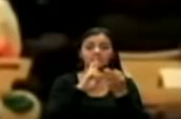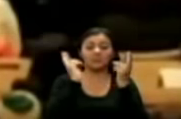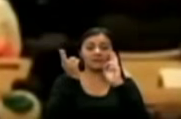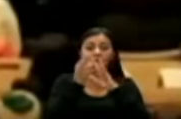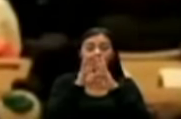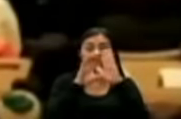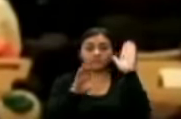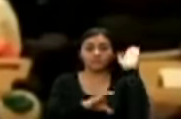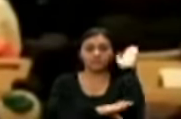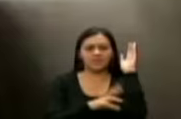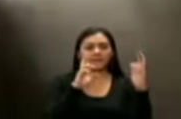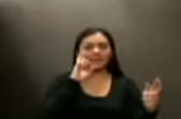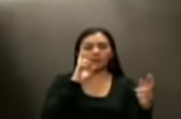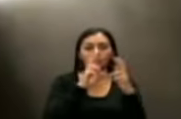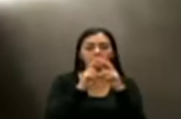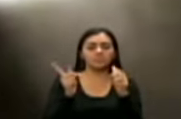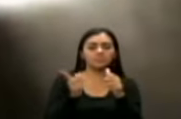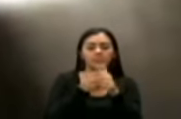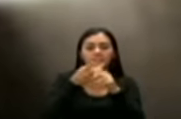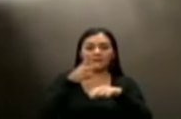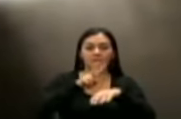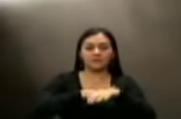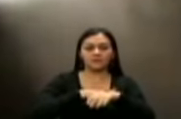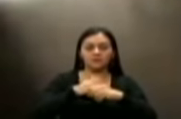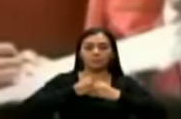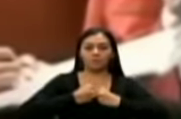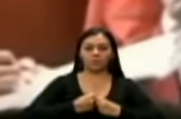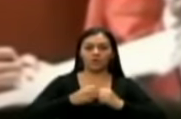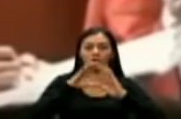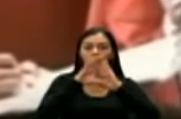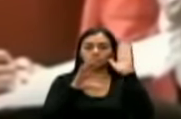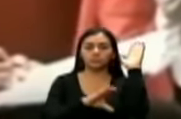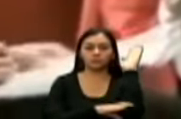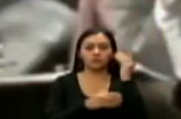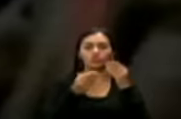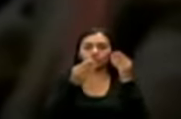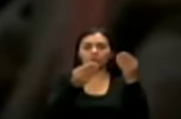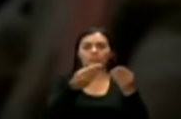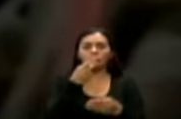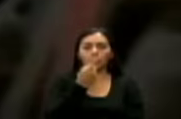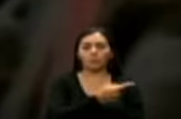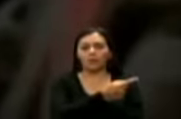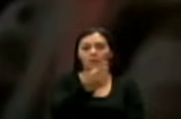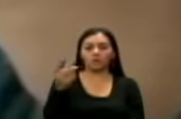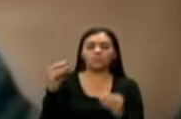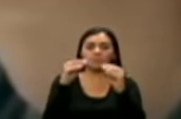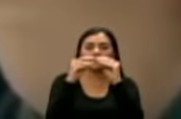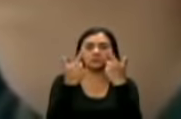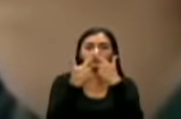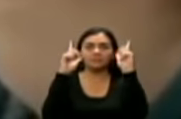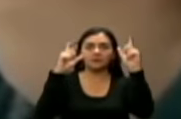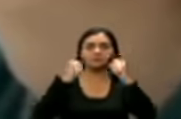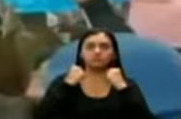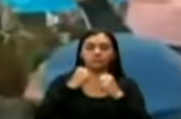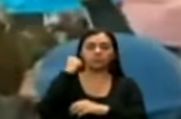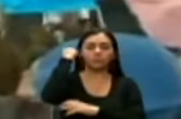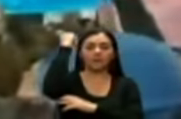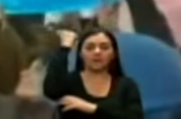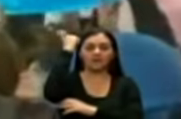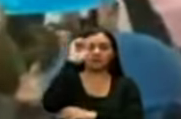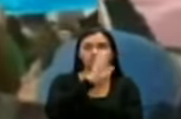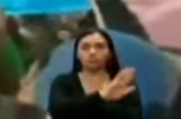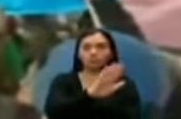constitucionales que reconocen por primera vez el poder constituyente de los pueblos, se garantiza su soberanía y el ejercicio cabal de sus derechos